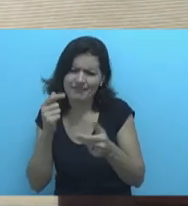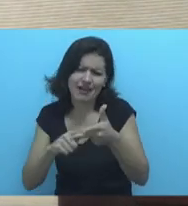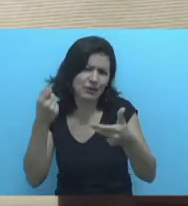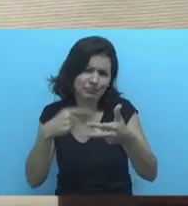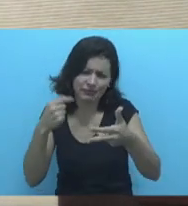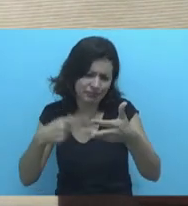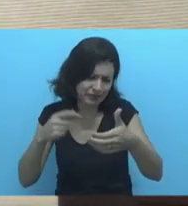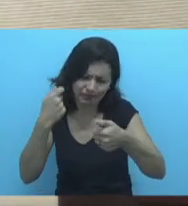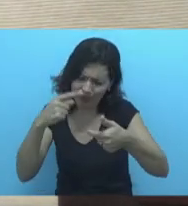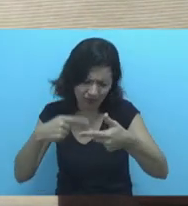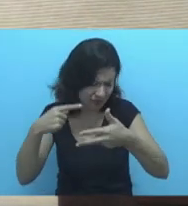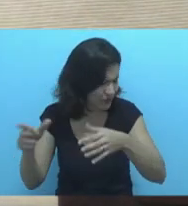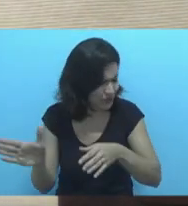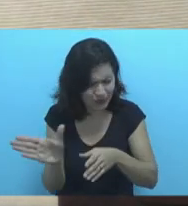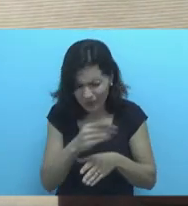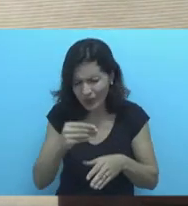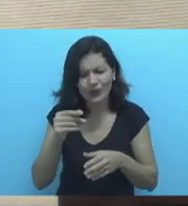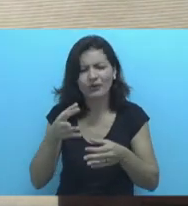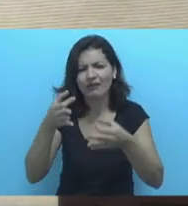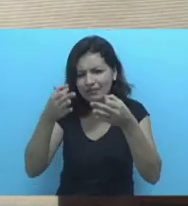cosas, las comparto todas.